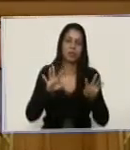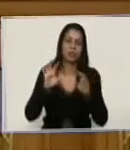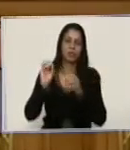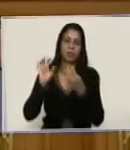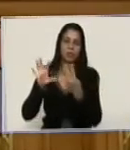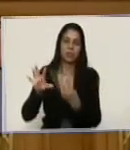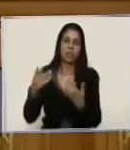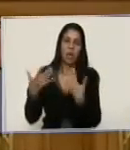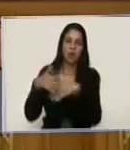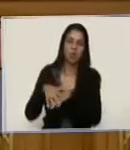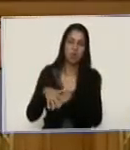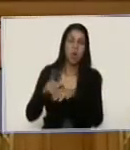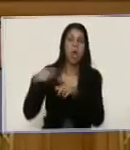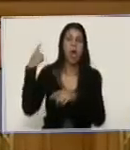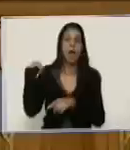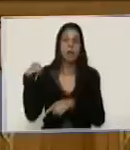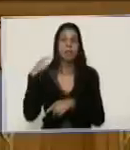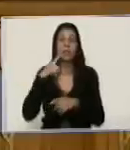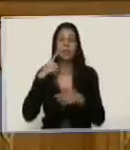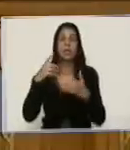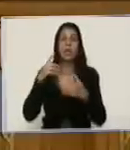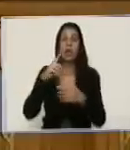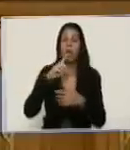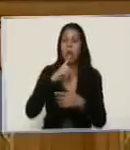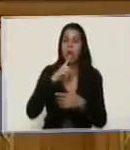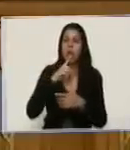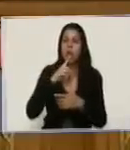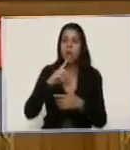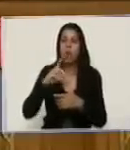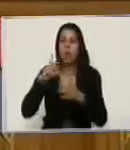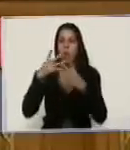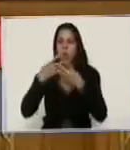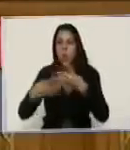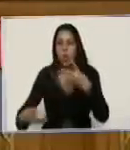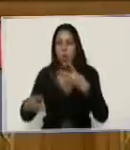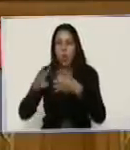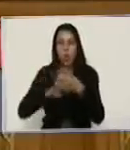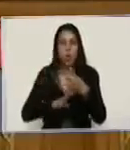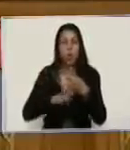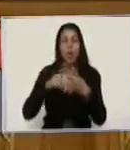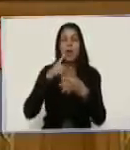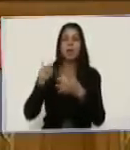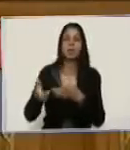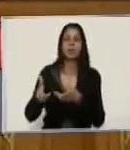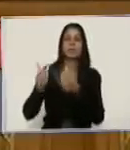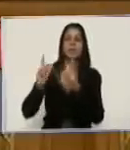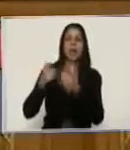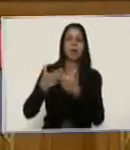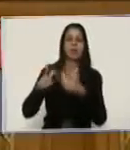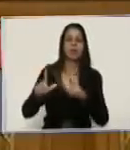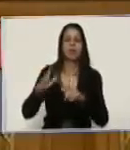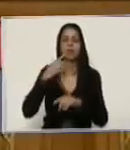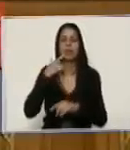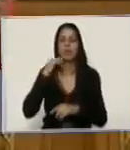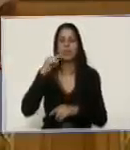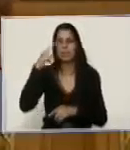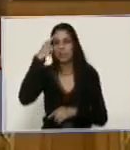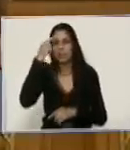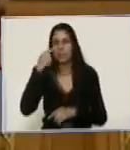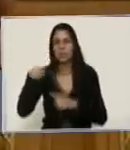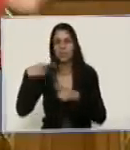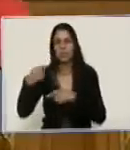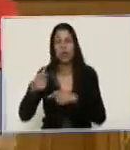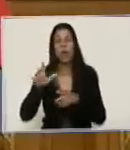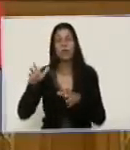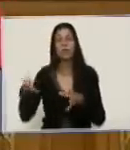las dos. Antes era la Shell de Londres. Le dan una concesión en Indonesia, que era una colonia holandesa, por eso después la relación